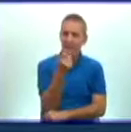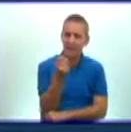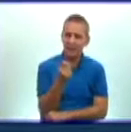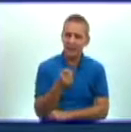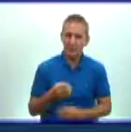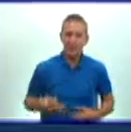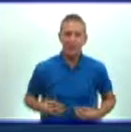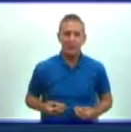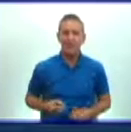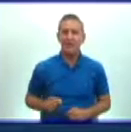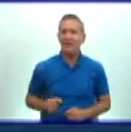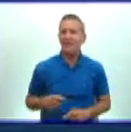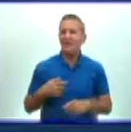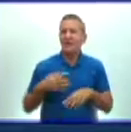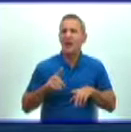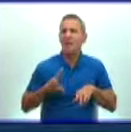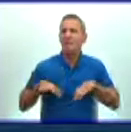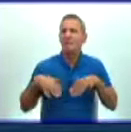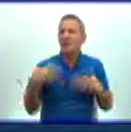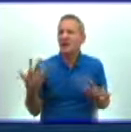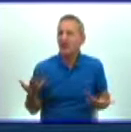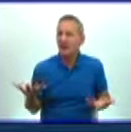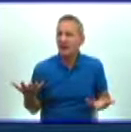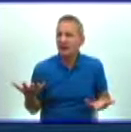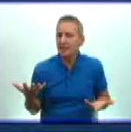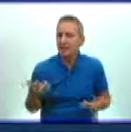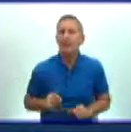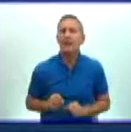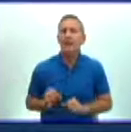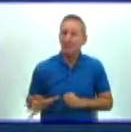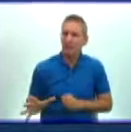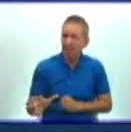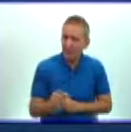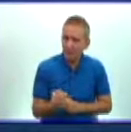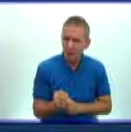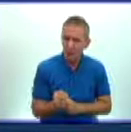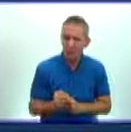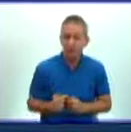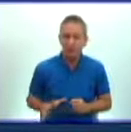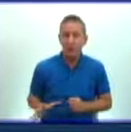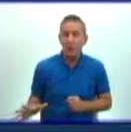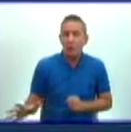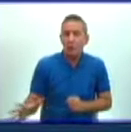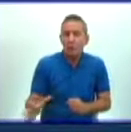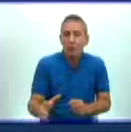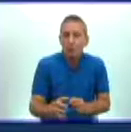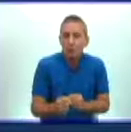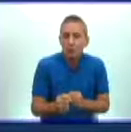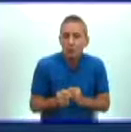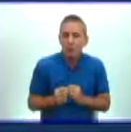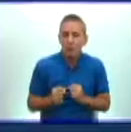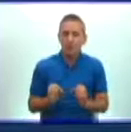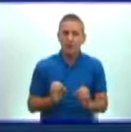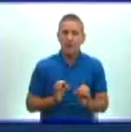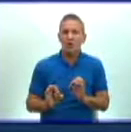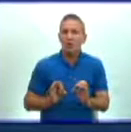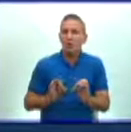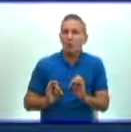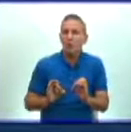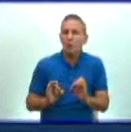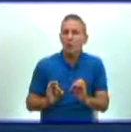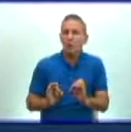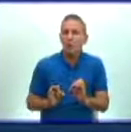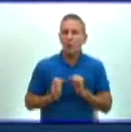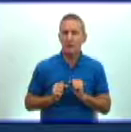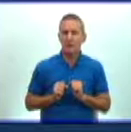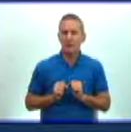para todos. Los anida en su árbol encubridor, los protege,